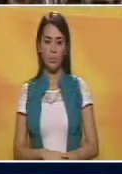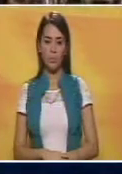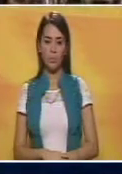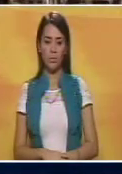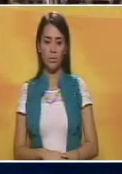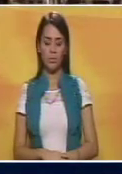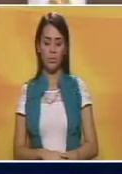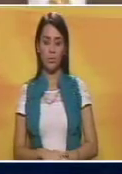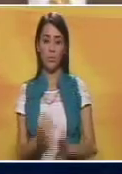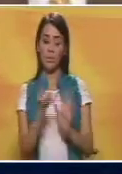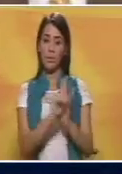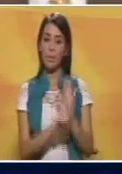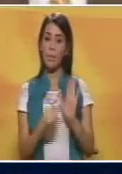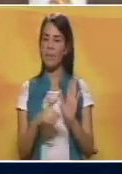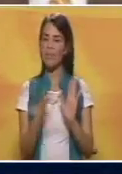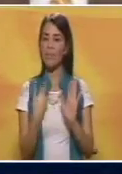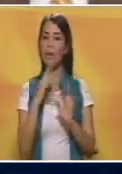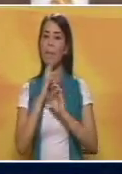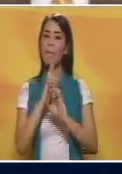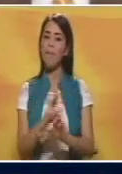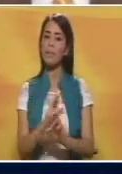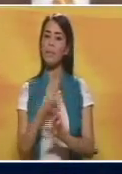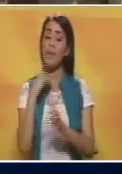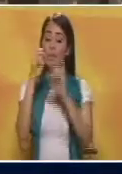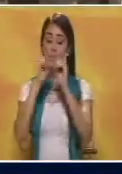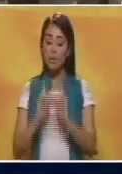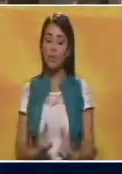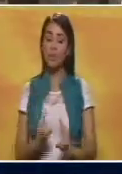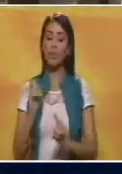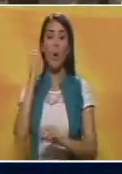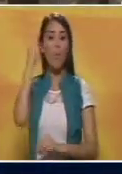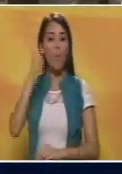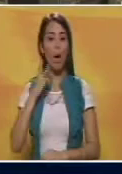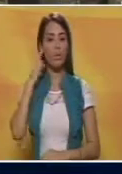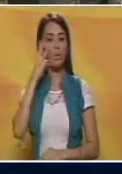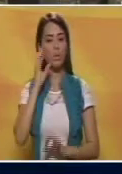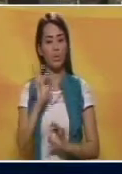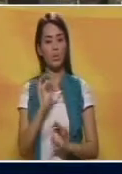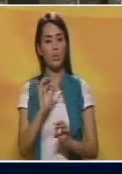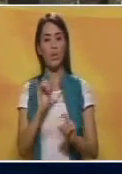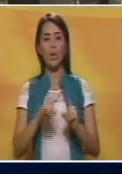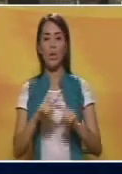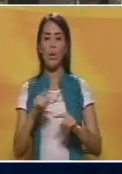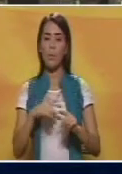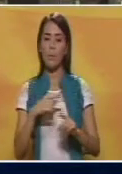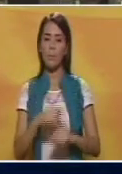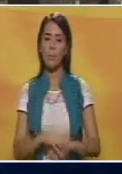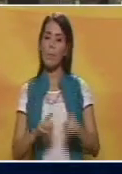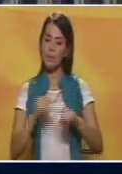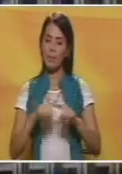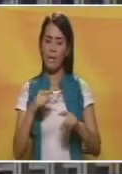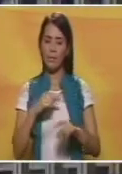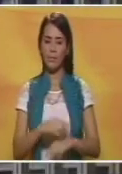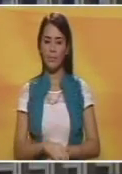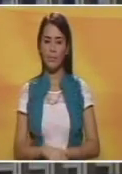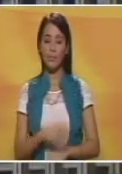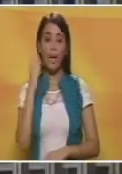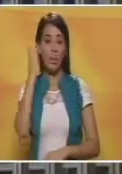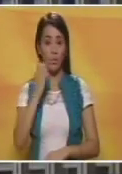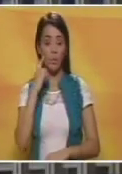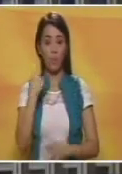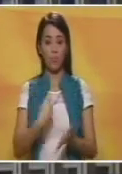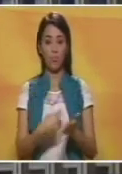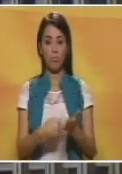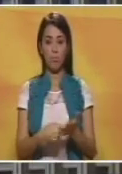las medidas son respuestas a la decisión de washington de grabar el aluminio y acero europeos con tarifas